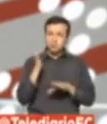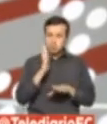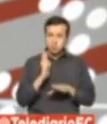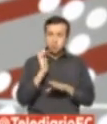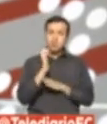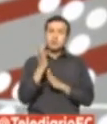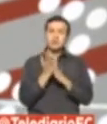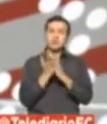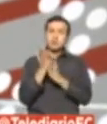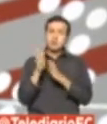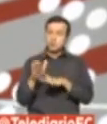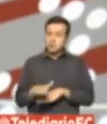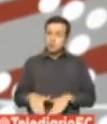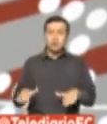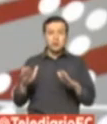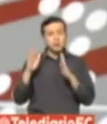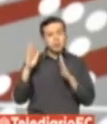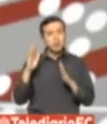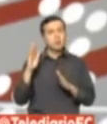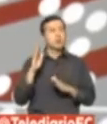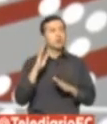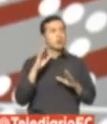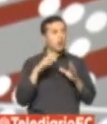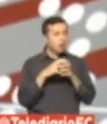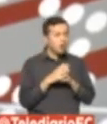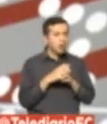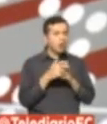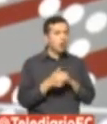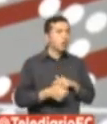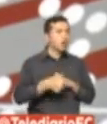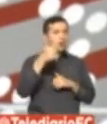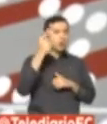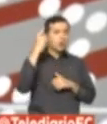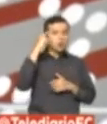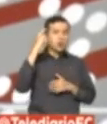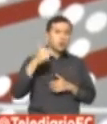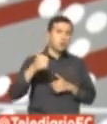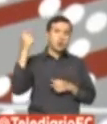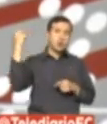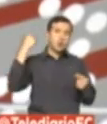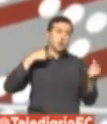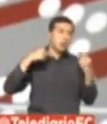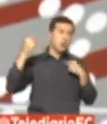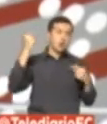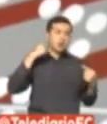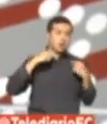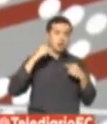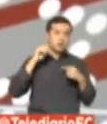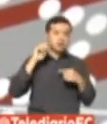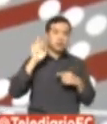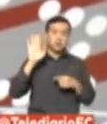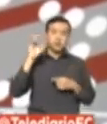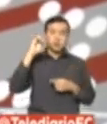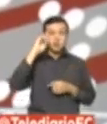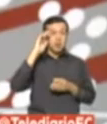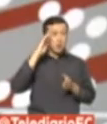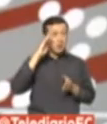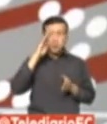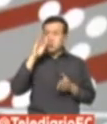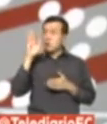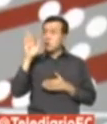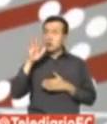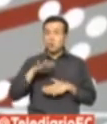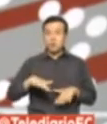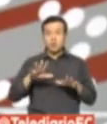venimos a servir al pueblo, no al centralismo, no a un gobierno que ha mirado hacia otro lado cuando